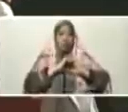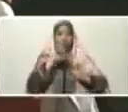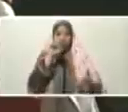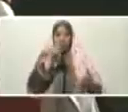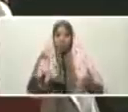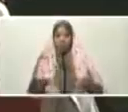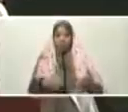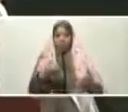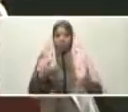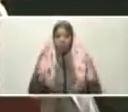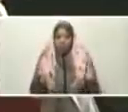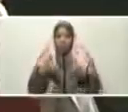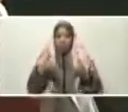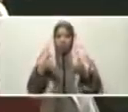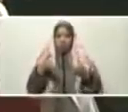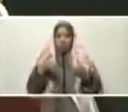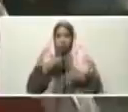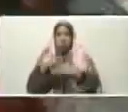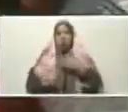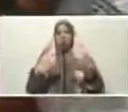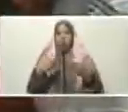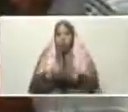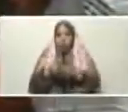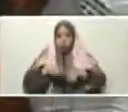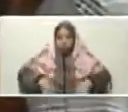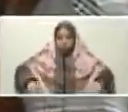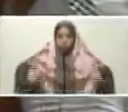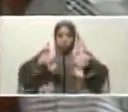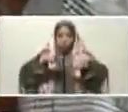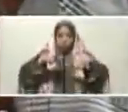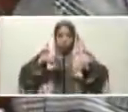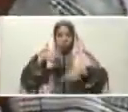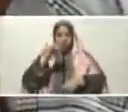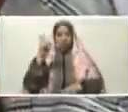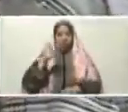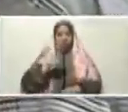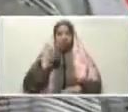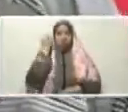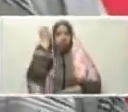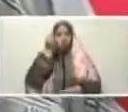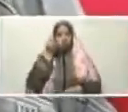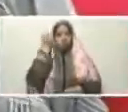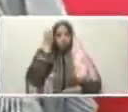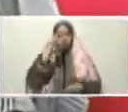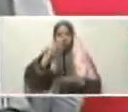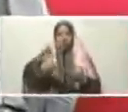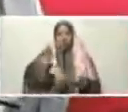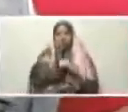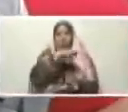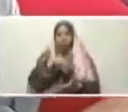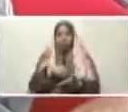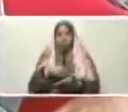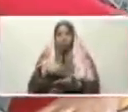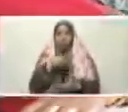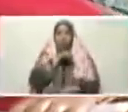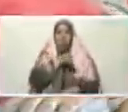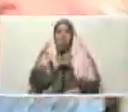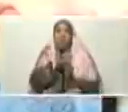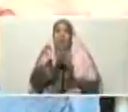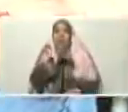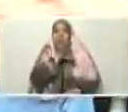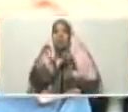la daremos en todos los espacios dónde está la consciencia la racionalidad y la emoción el